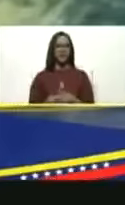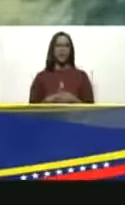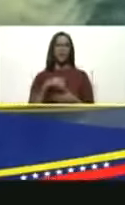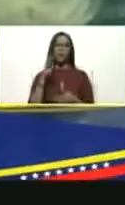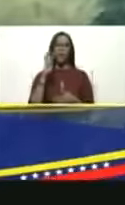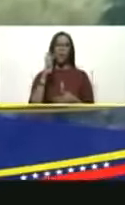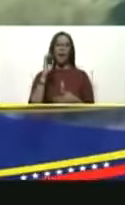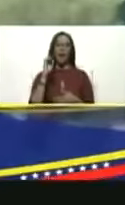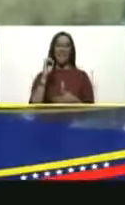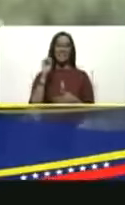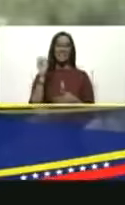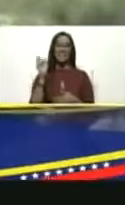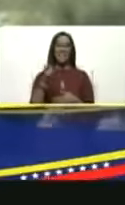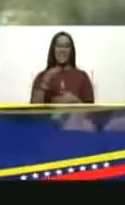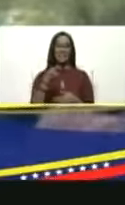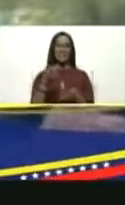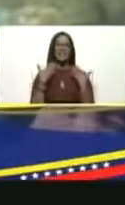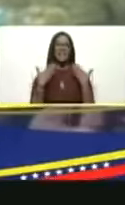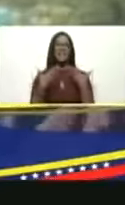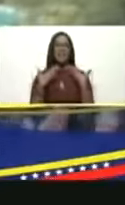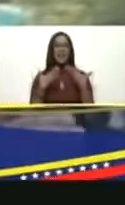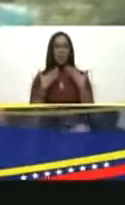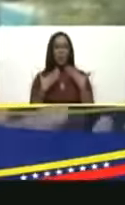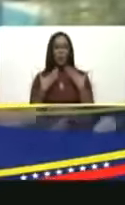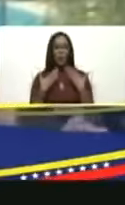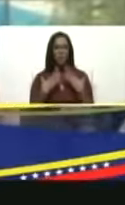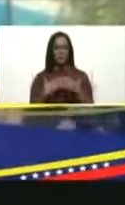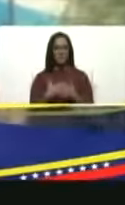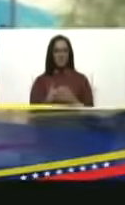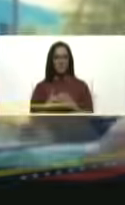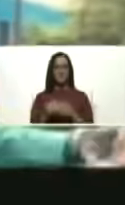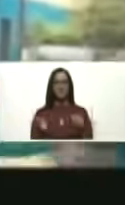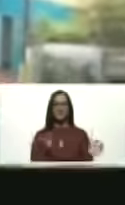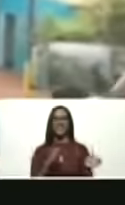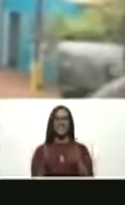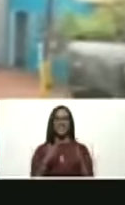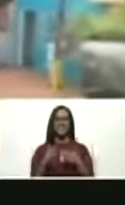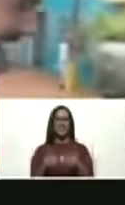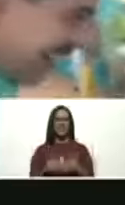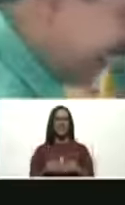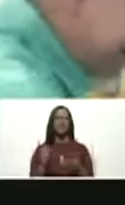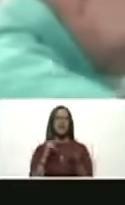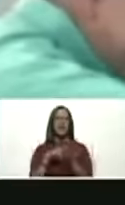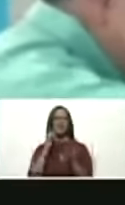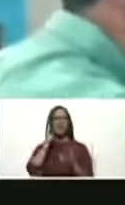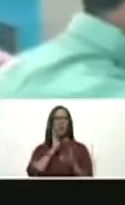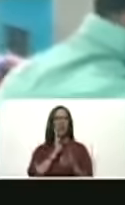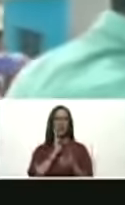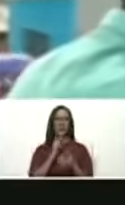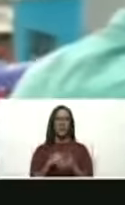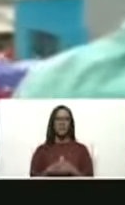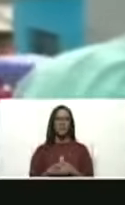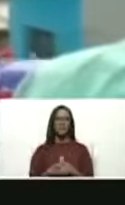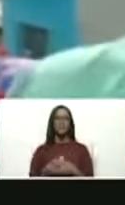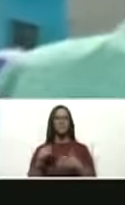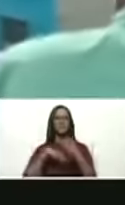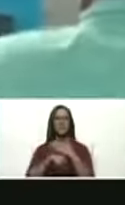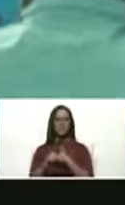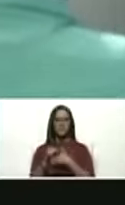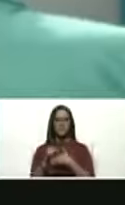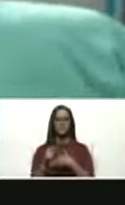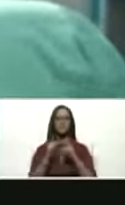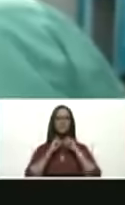40 grados a la sombra. Fresquecito, pues. Llegando a Ciudad Bolívar. Ahí vamos rumbo por